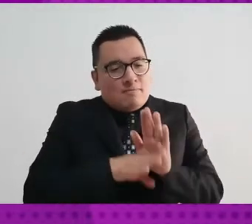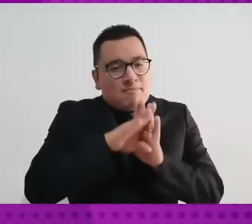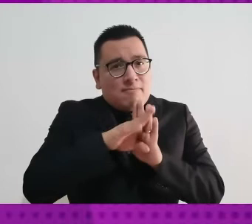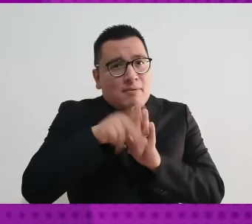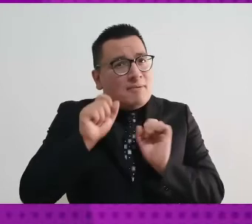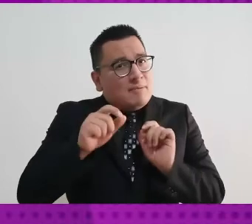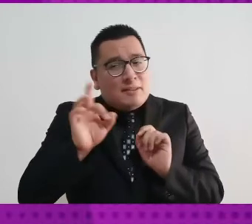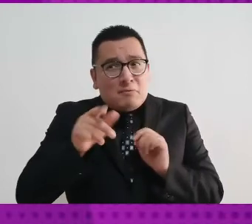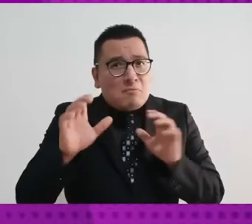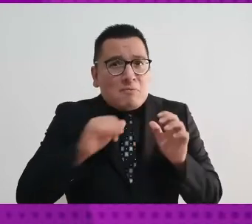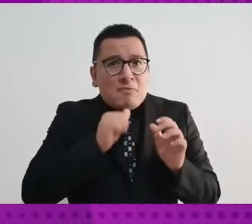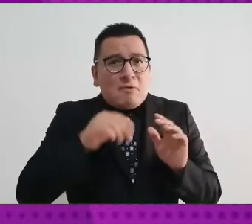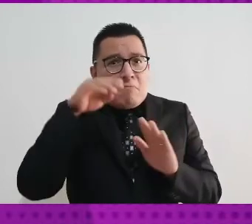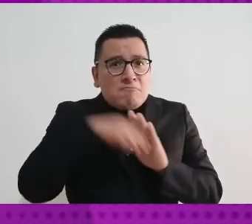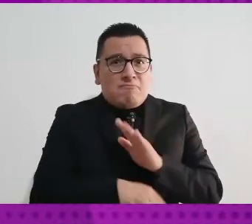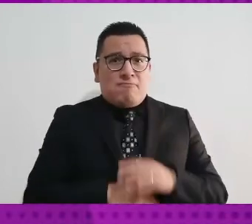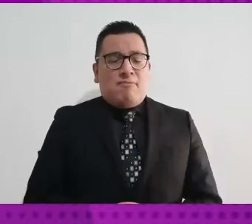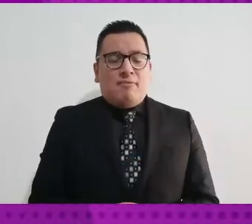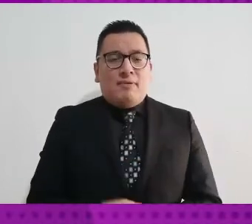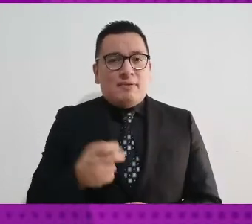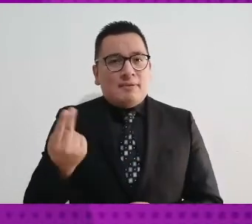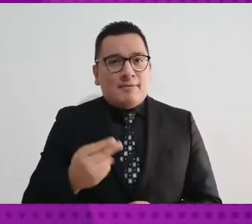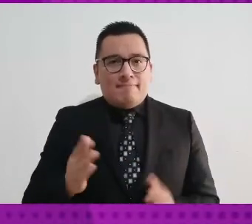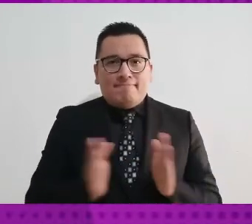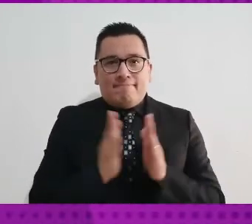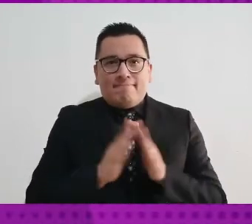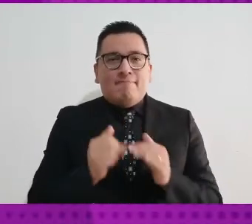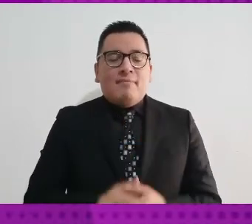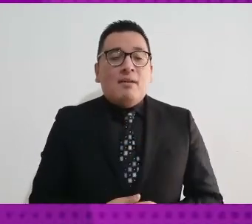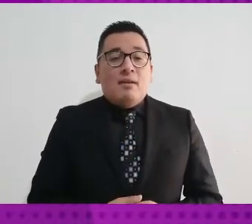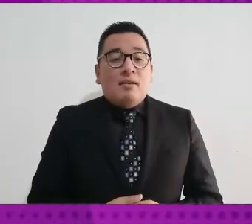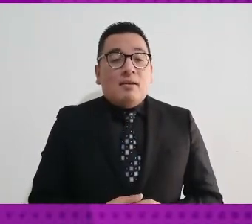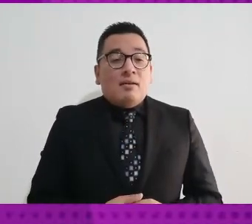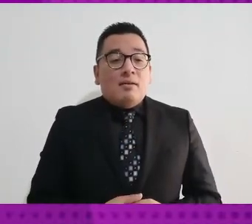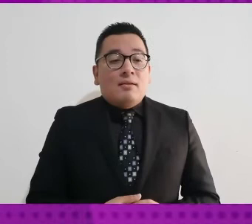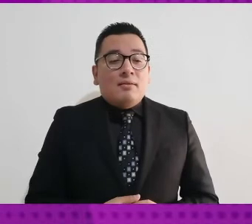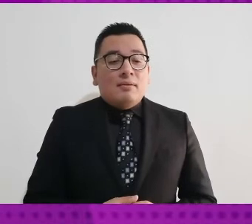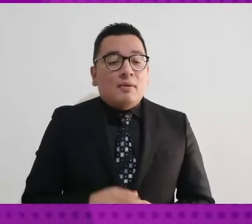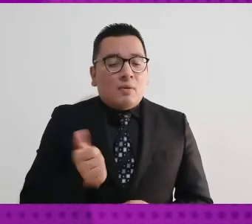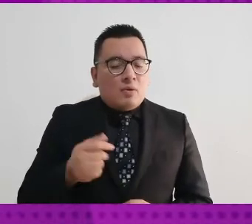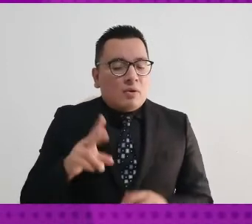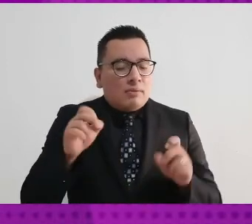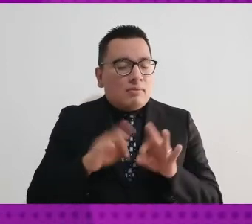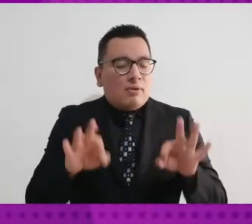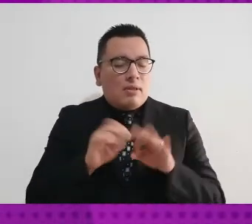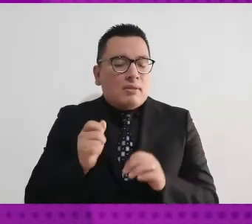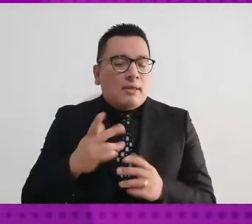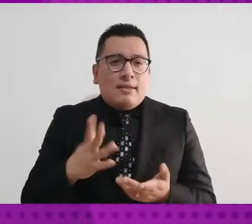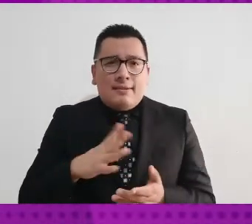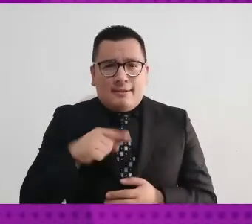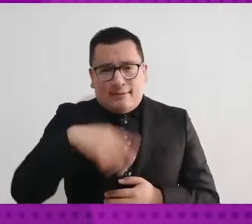participación para preservarla. Otro de los temas que lo has dicho muy bien, bueno, pues fue precisamente en Coahuila